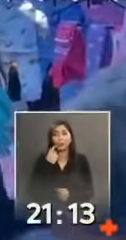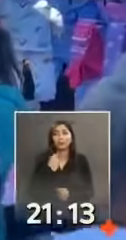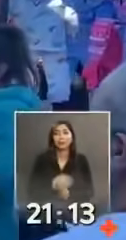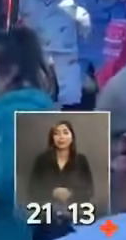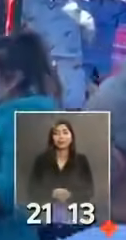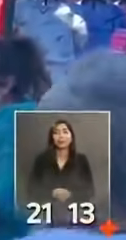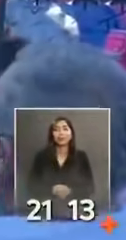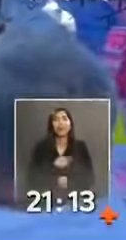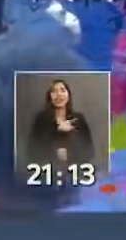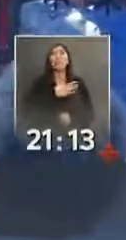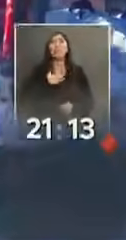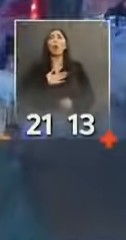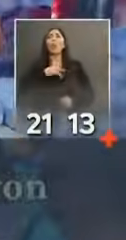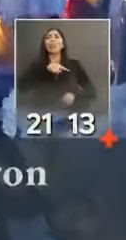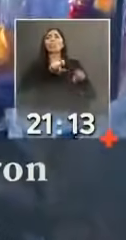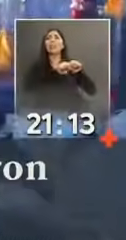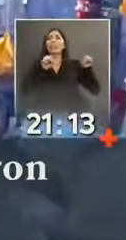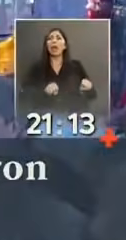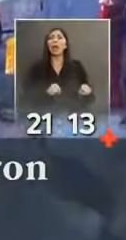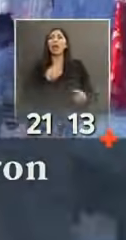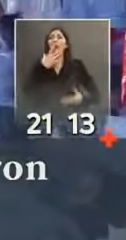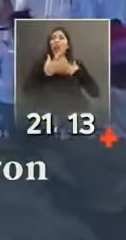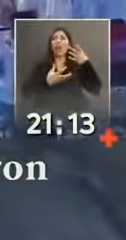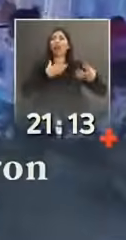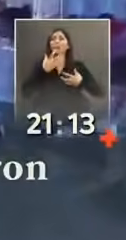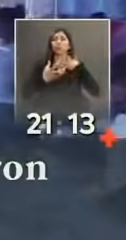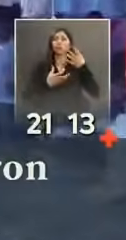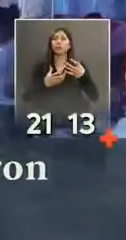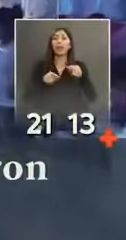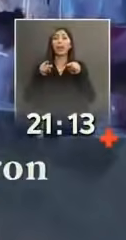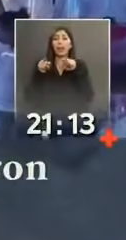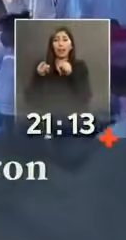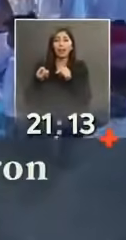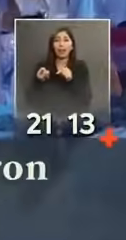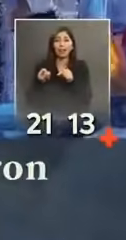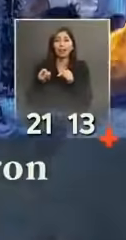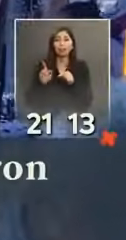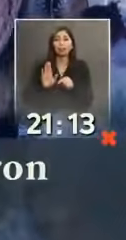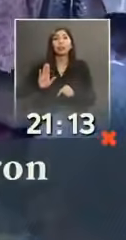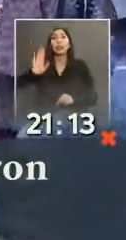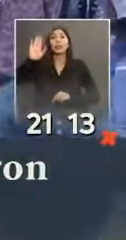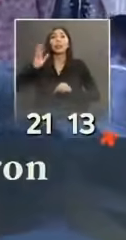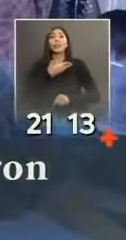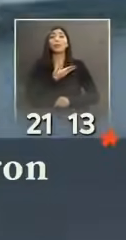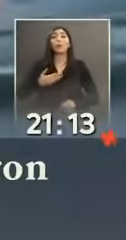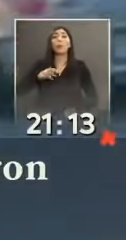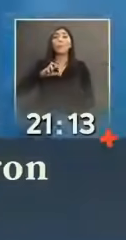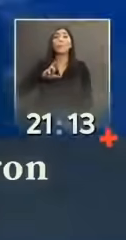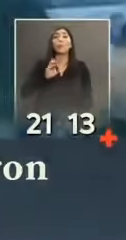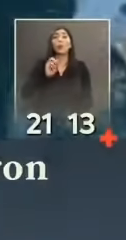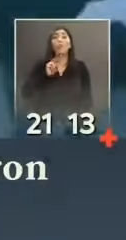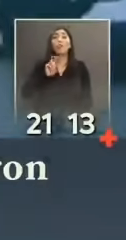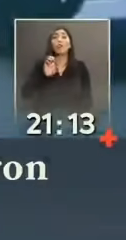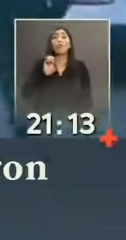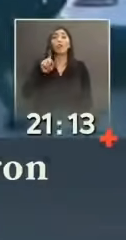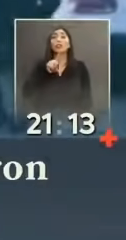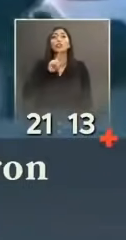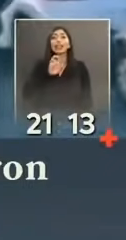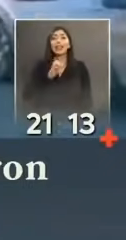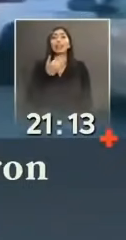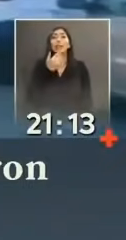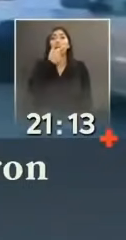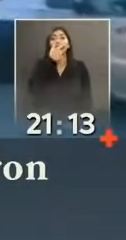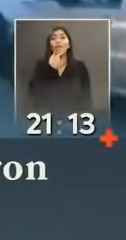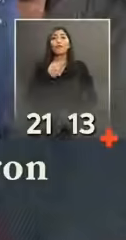por eso te gusta este sistema. Ahí están las recientes actividades públicas entre los candidatos presidenciales Yanna Proboste y Gabriel Boric. Estuvieron